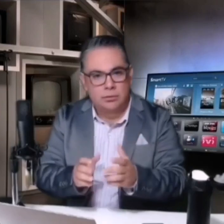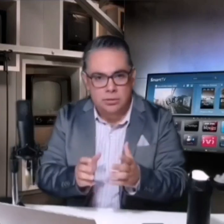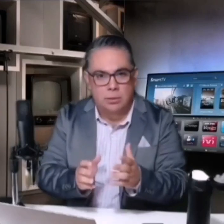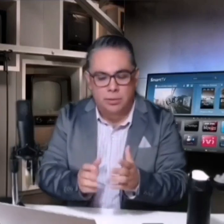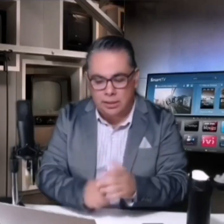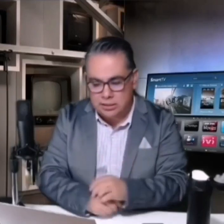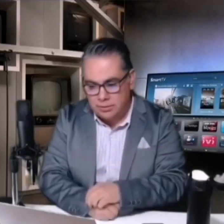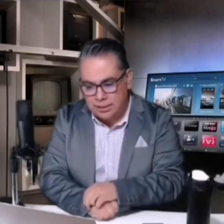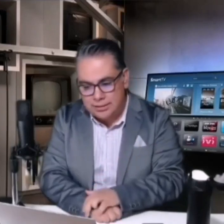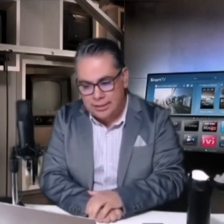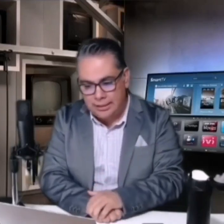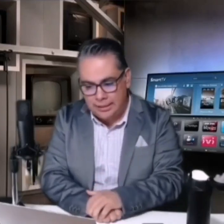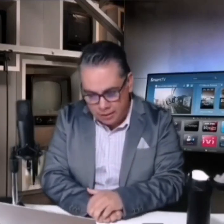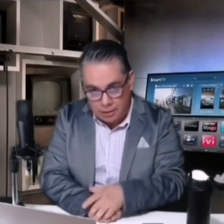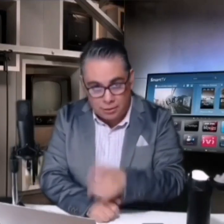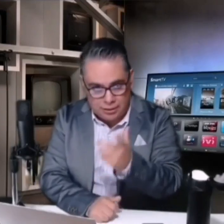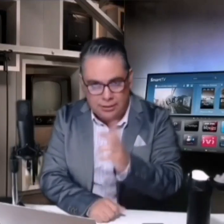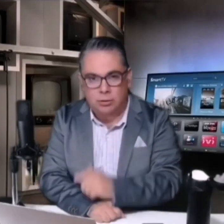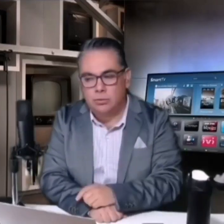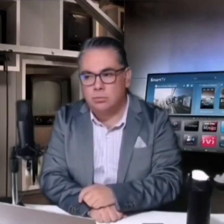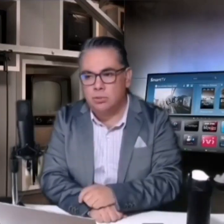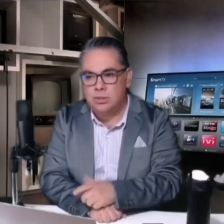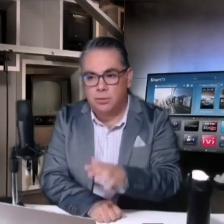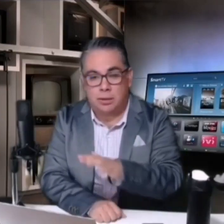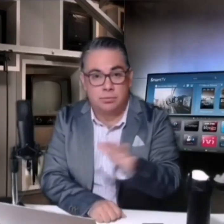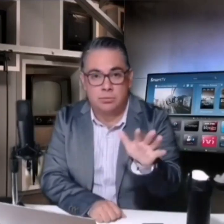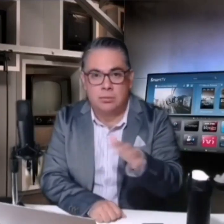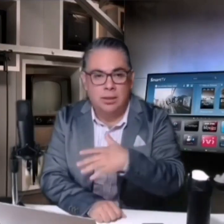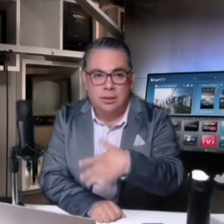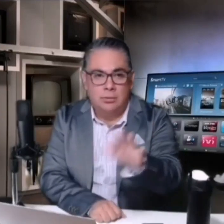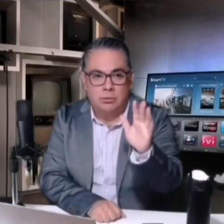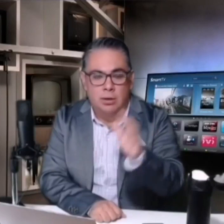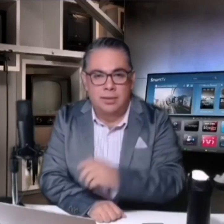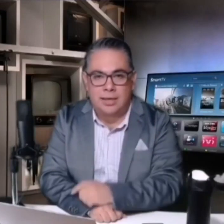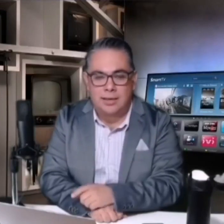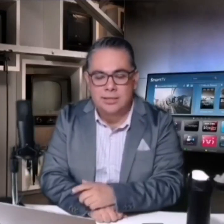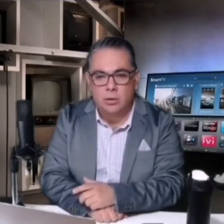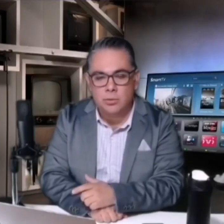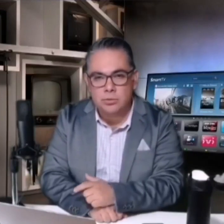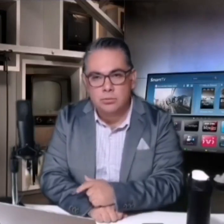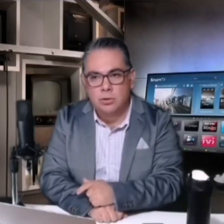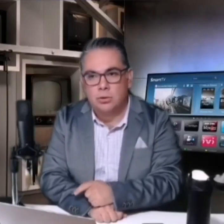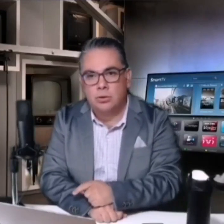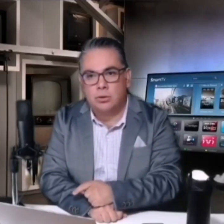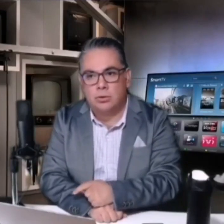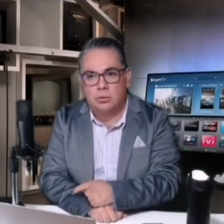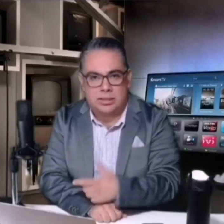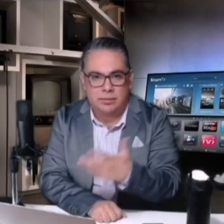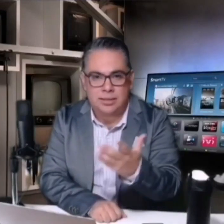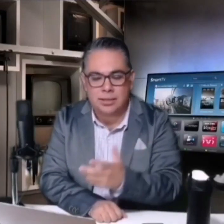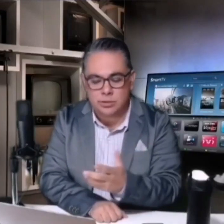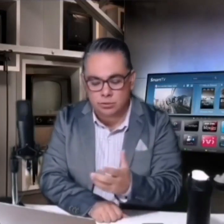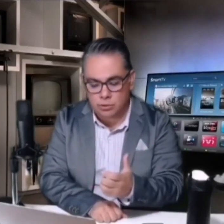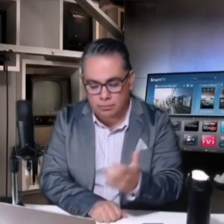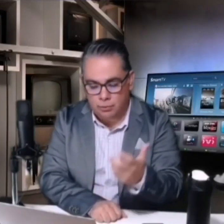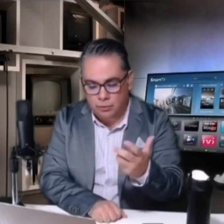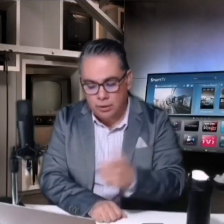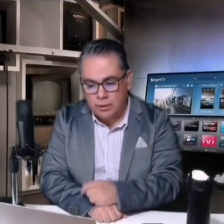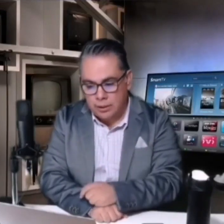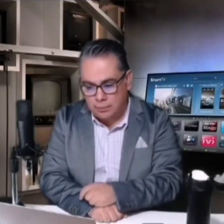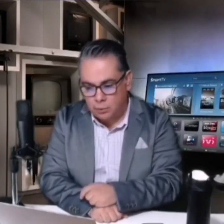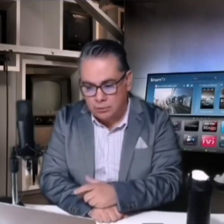computadora. Claro, los que pueden recibir clases en línea. Ahorita te cuento de un municipio que 9 de cada 10 alumnos no reciben esta